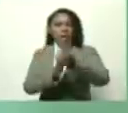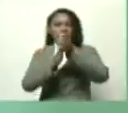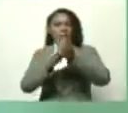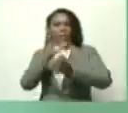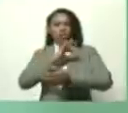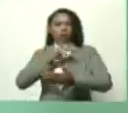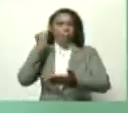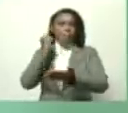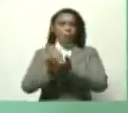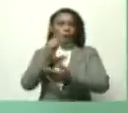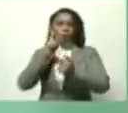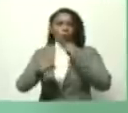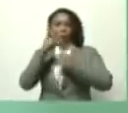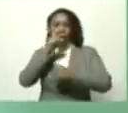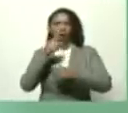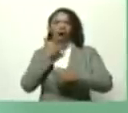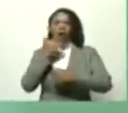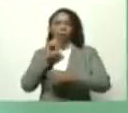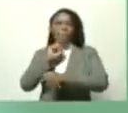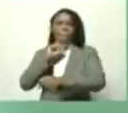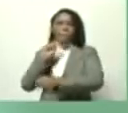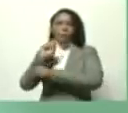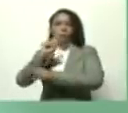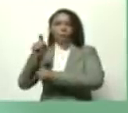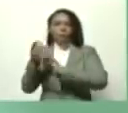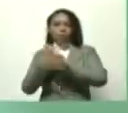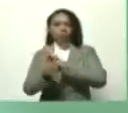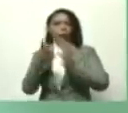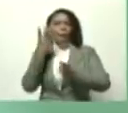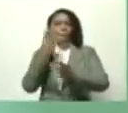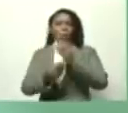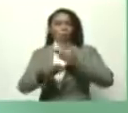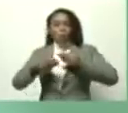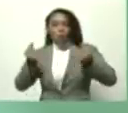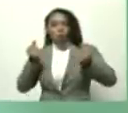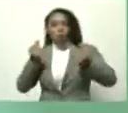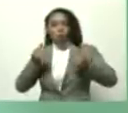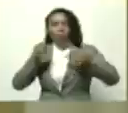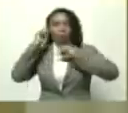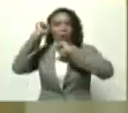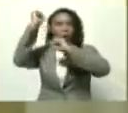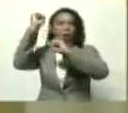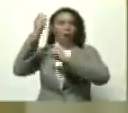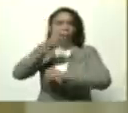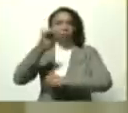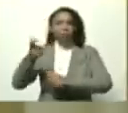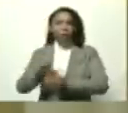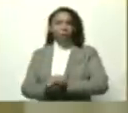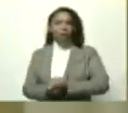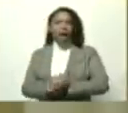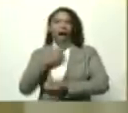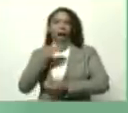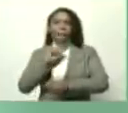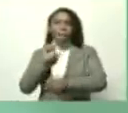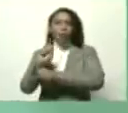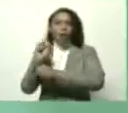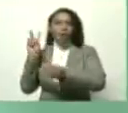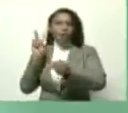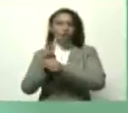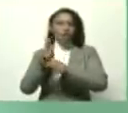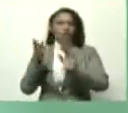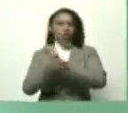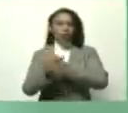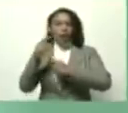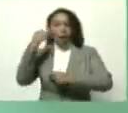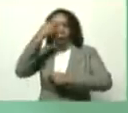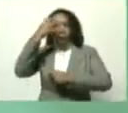año? ¿Alguien le preguntó sobre los desaparecidos en las manifestaciones del año pasado? ¿Alguien le preguntó sobre las violaciones, sobre el